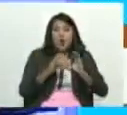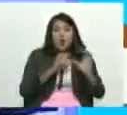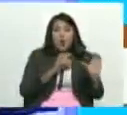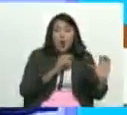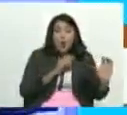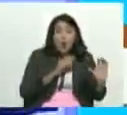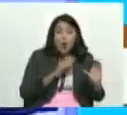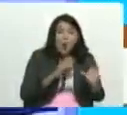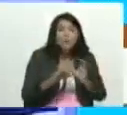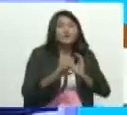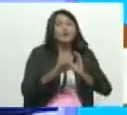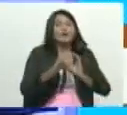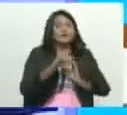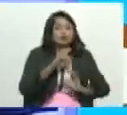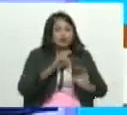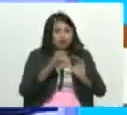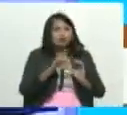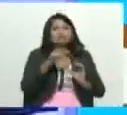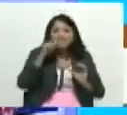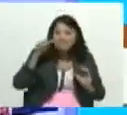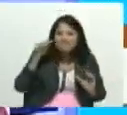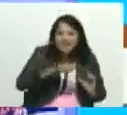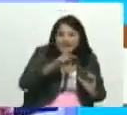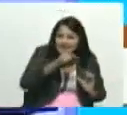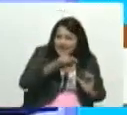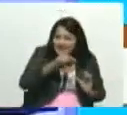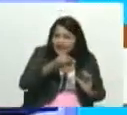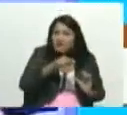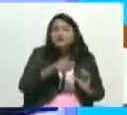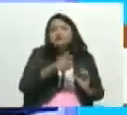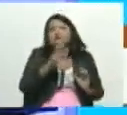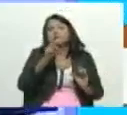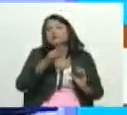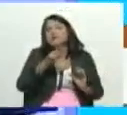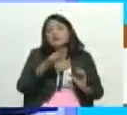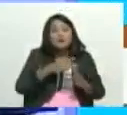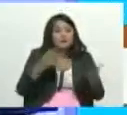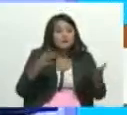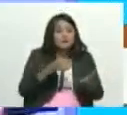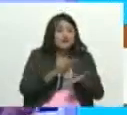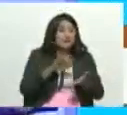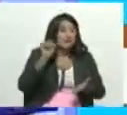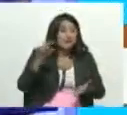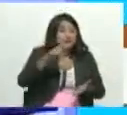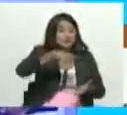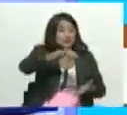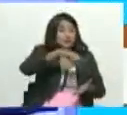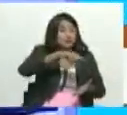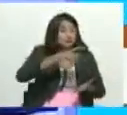donde la existencia de los medios capitalistas